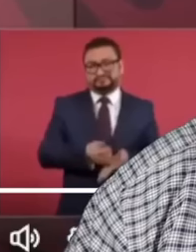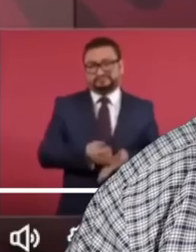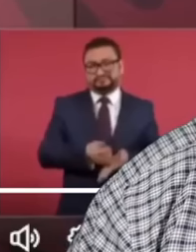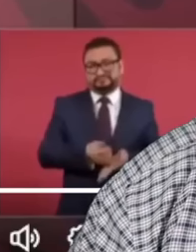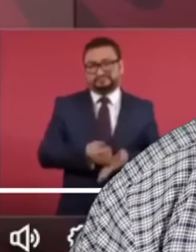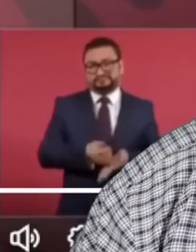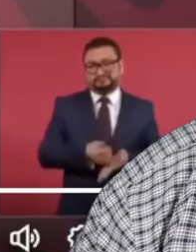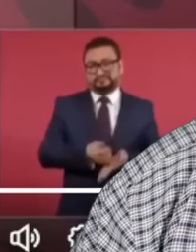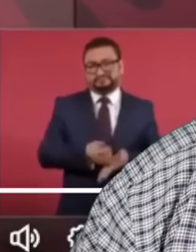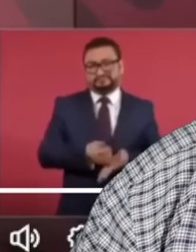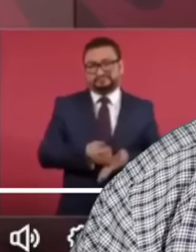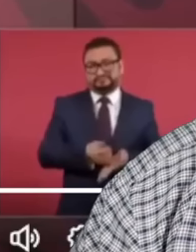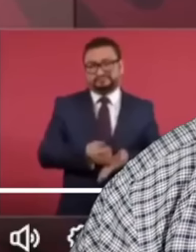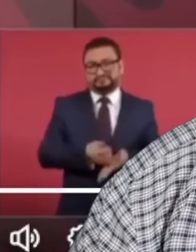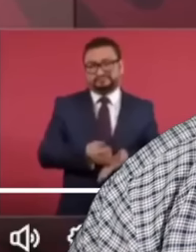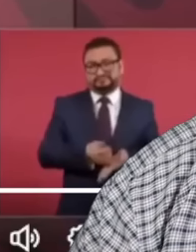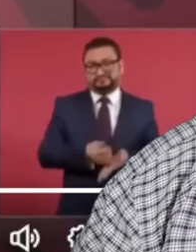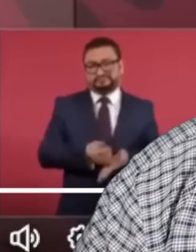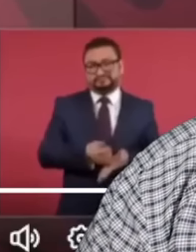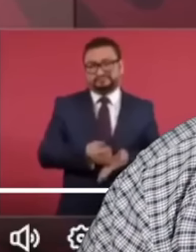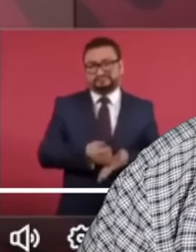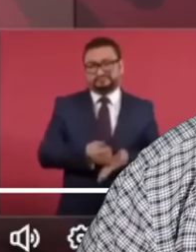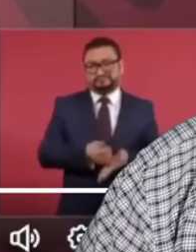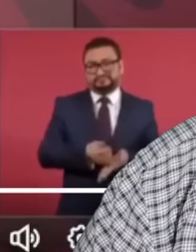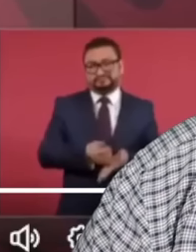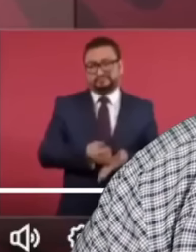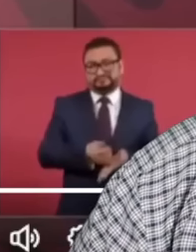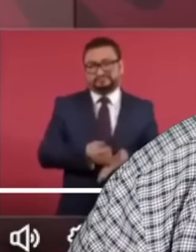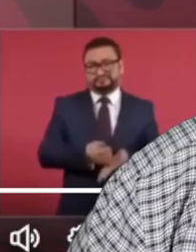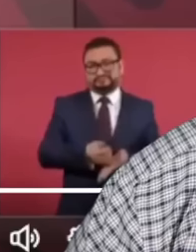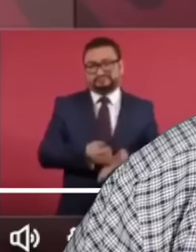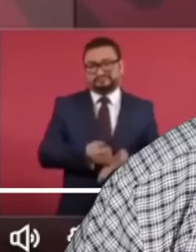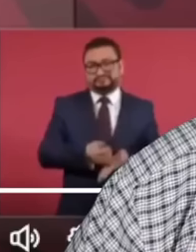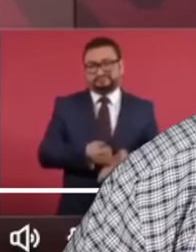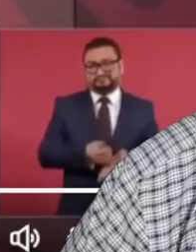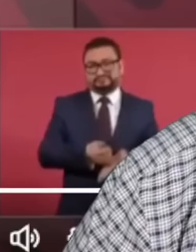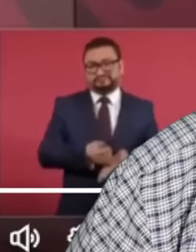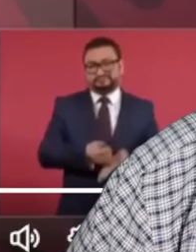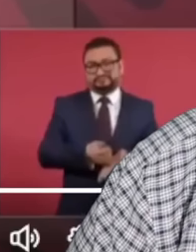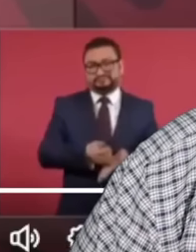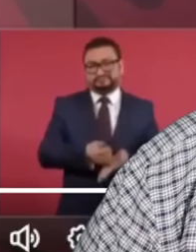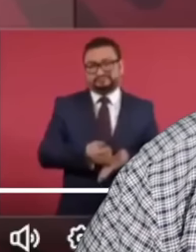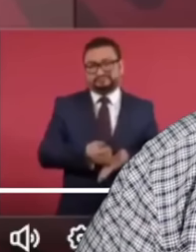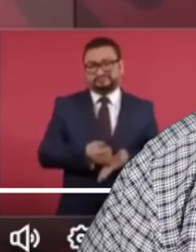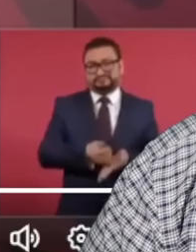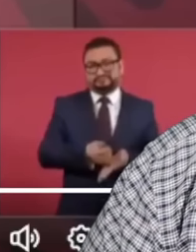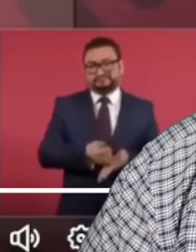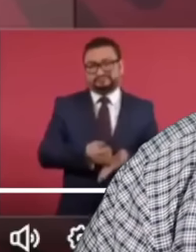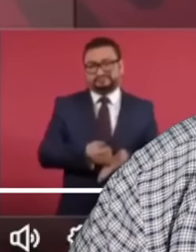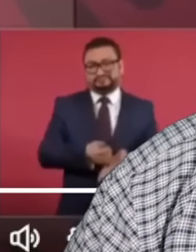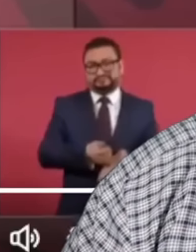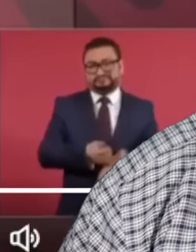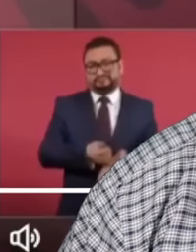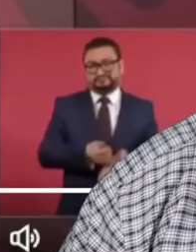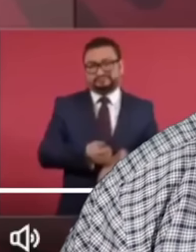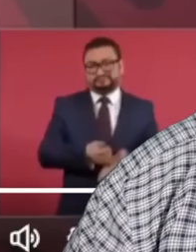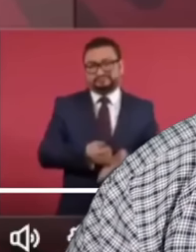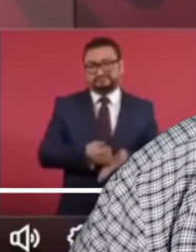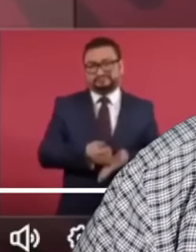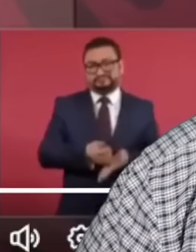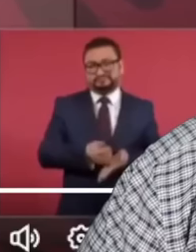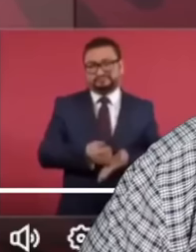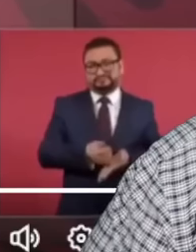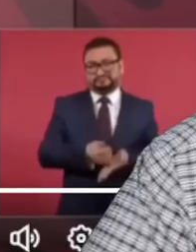con la doctora Claudia shema y ahí es donde se empieza a tornar oscuro el panorama de aquellos que nadie quiere